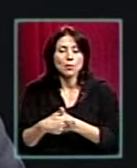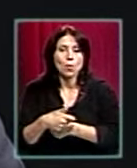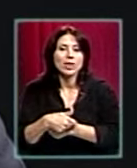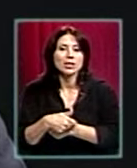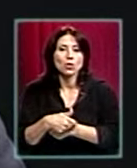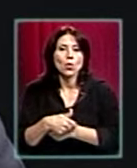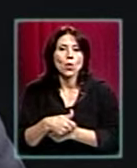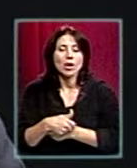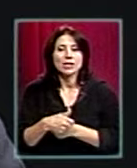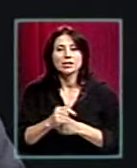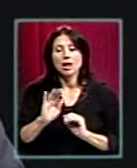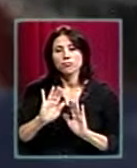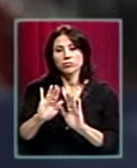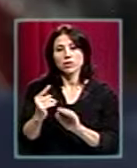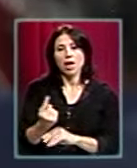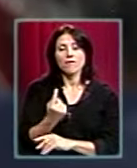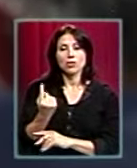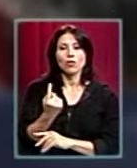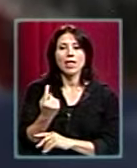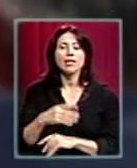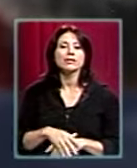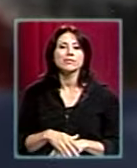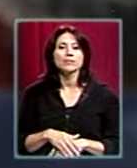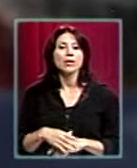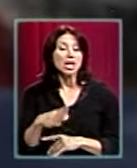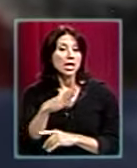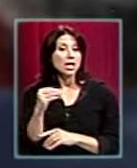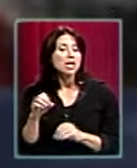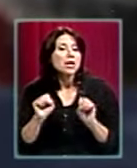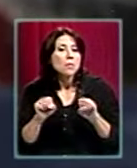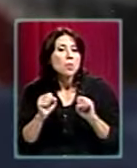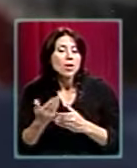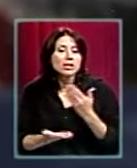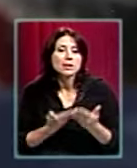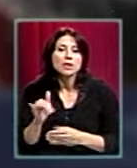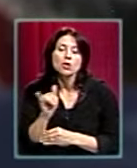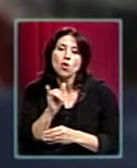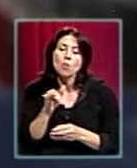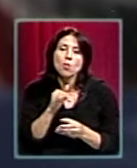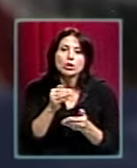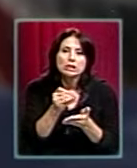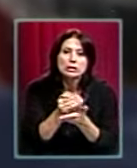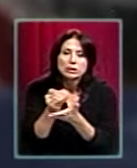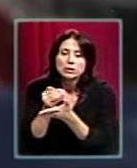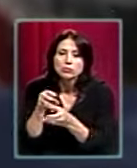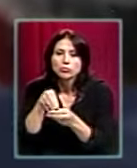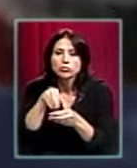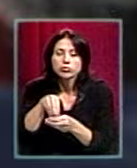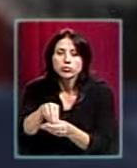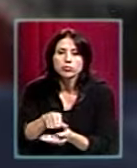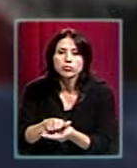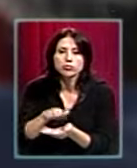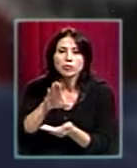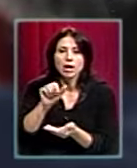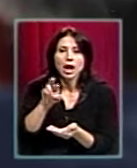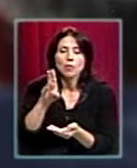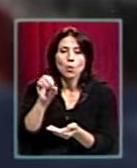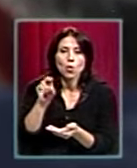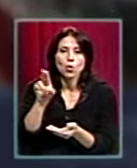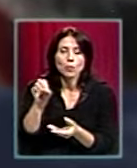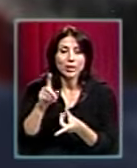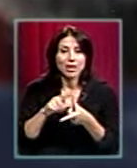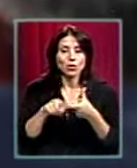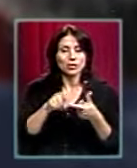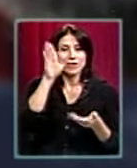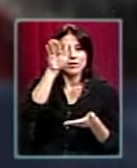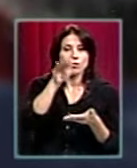momento abandonadas. Y que pueden servir como sumideros de carbono. Entonces uno es reducir y el otro capturar. Esto